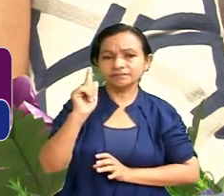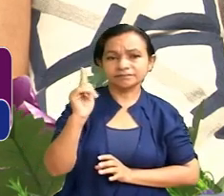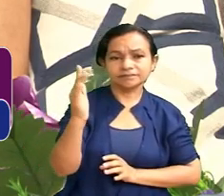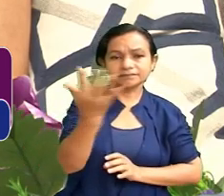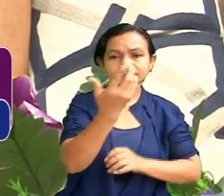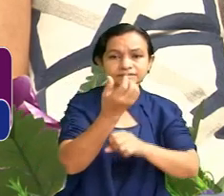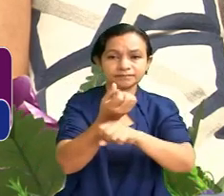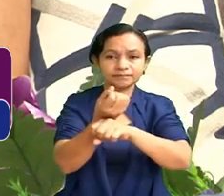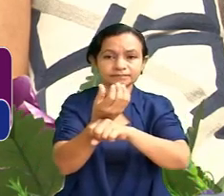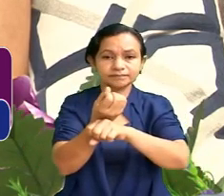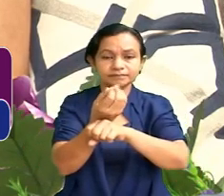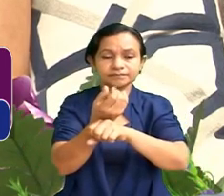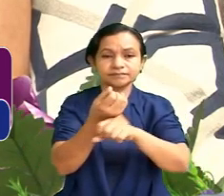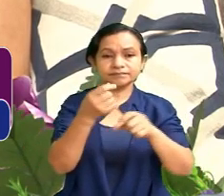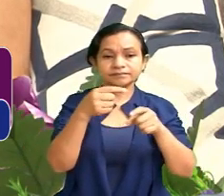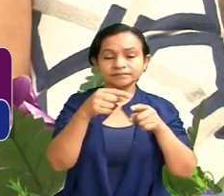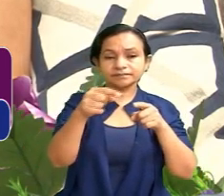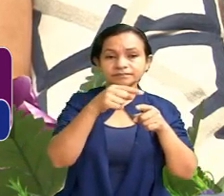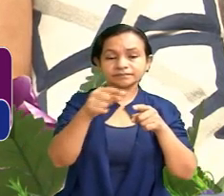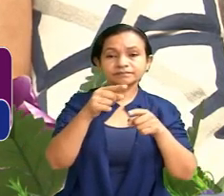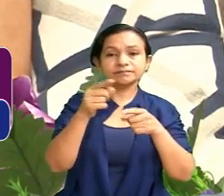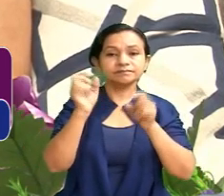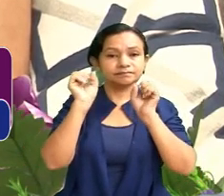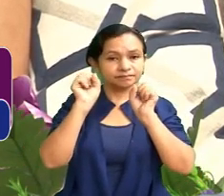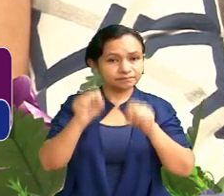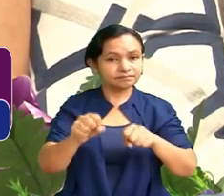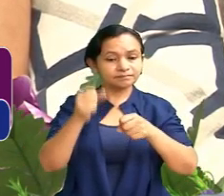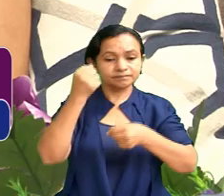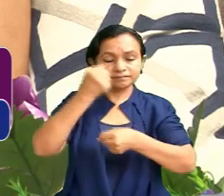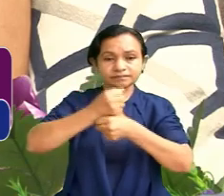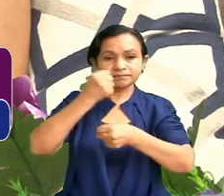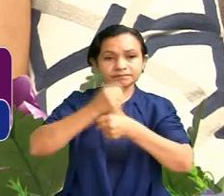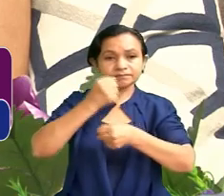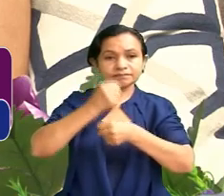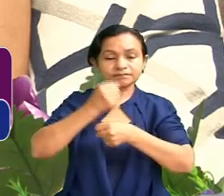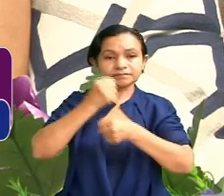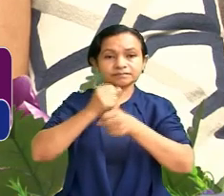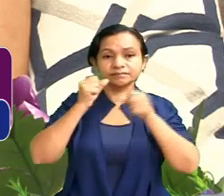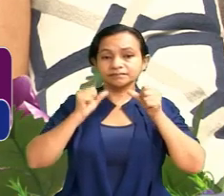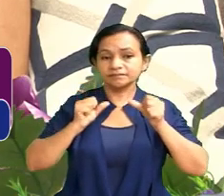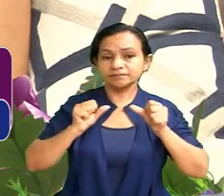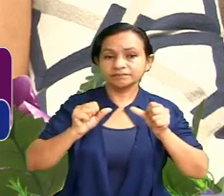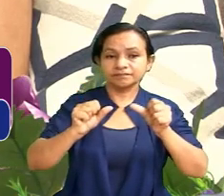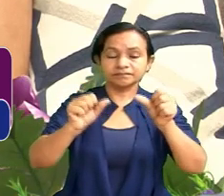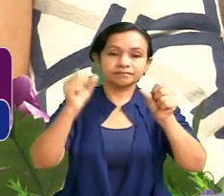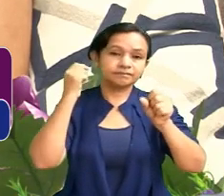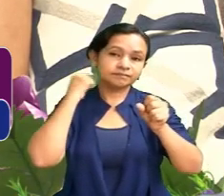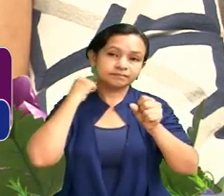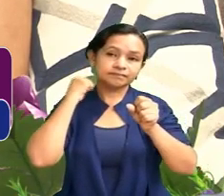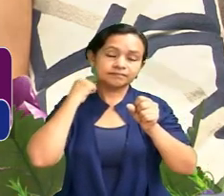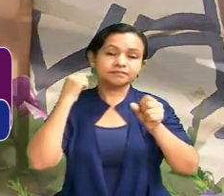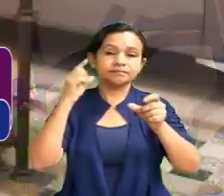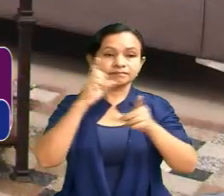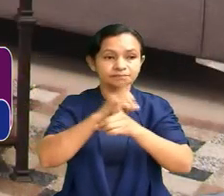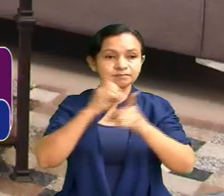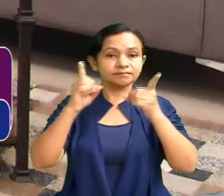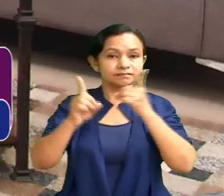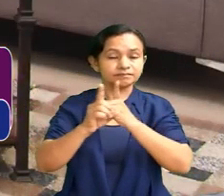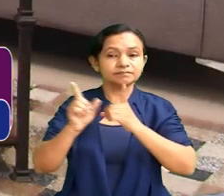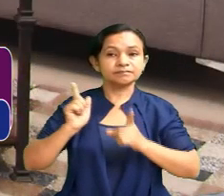todos los gobiernos locales del poder ciudadano vamos a estar trabajando verdad de manera permanente como siempre para garantizar